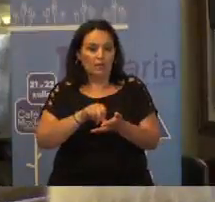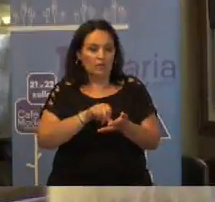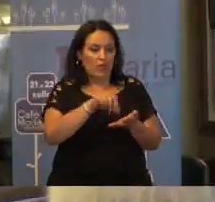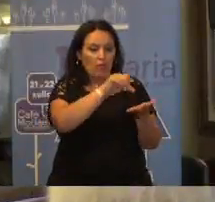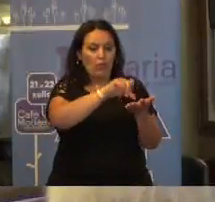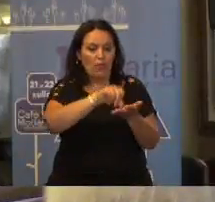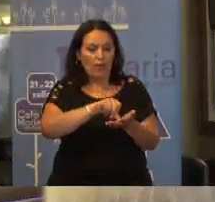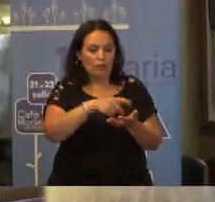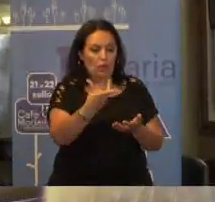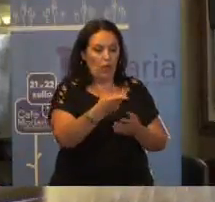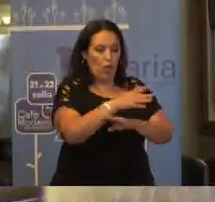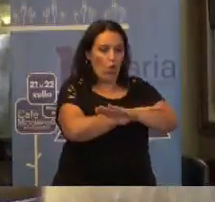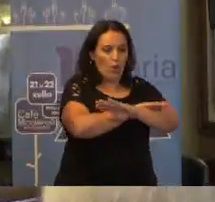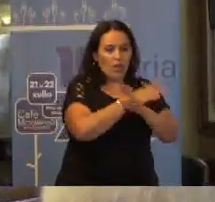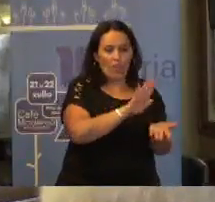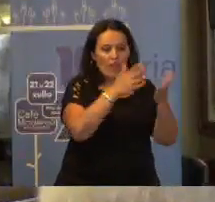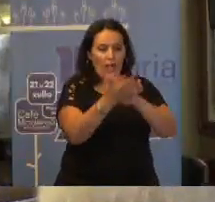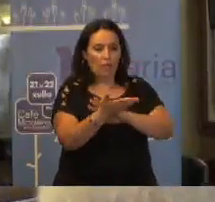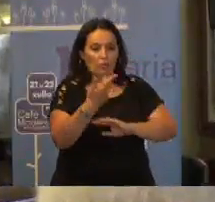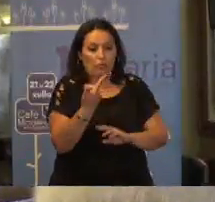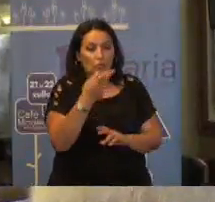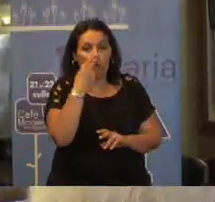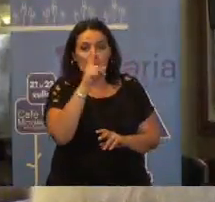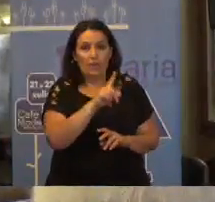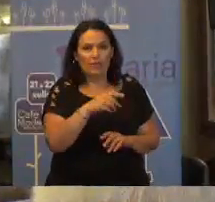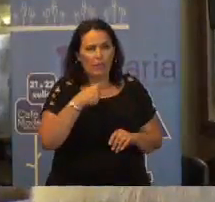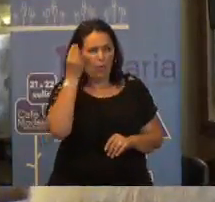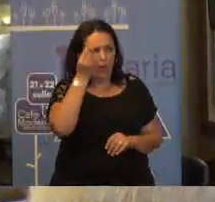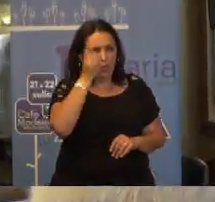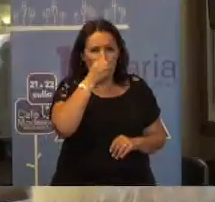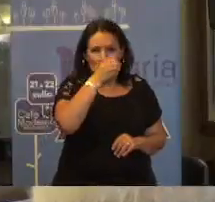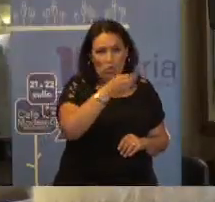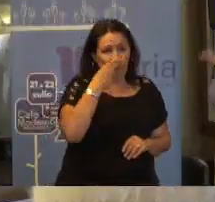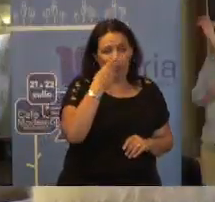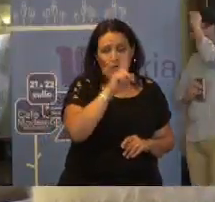e polo tanto pois non lle interesou, e non sei ao PSOE, pero parece que tampouco lle vai interesar